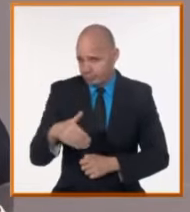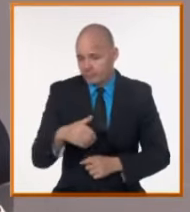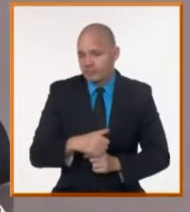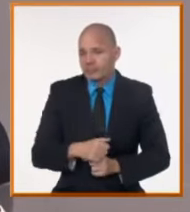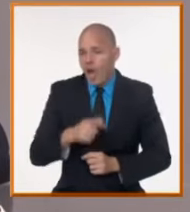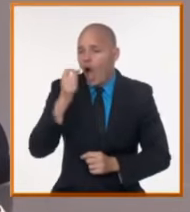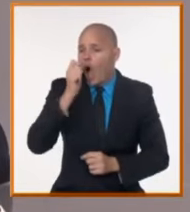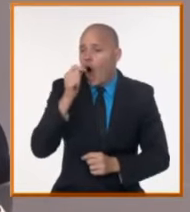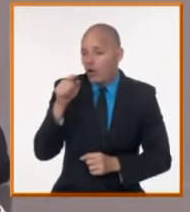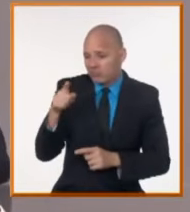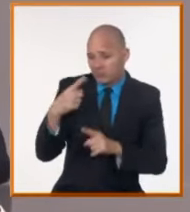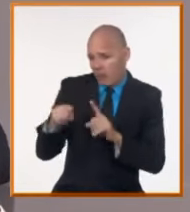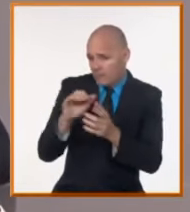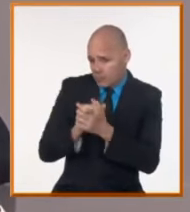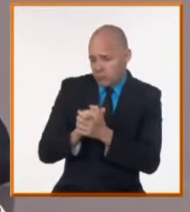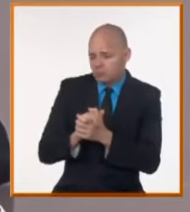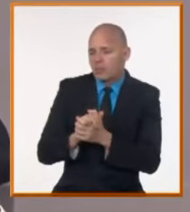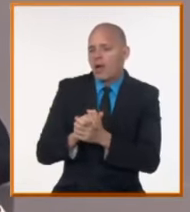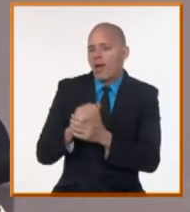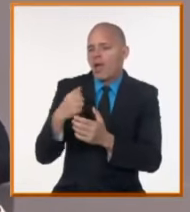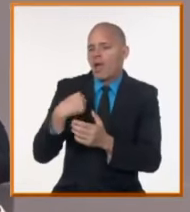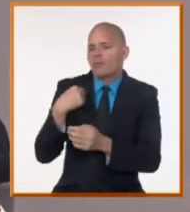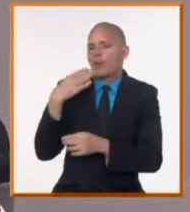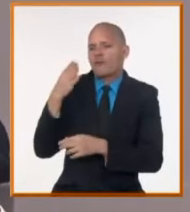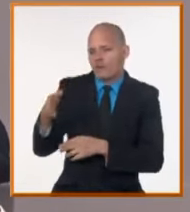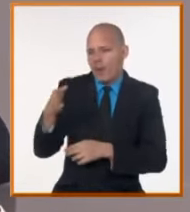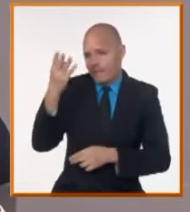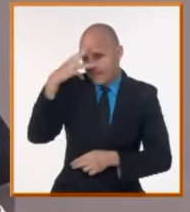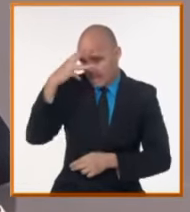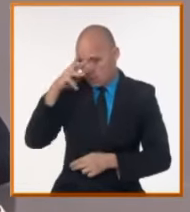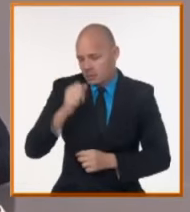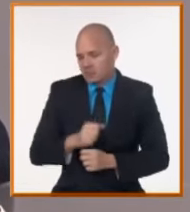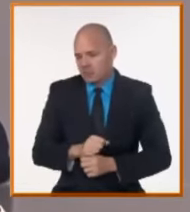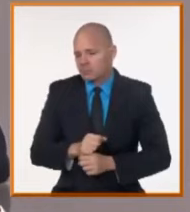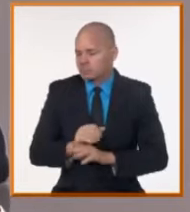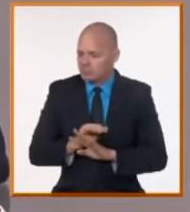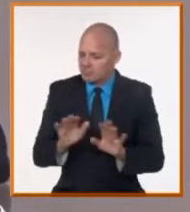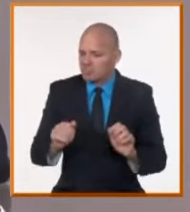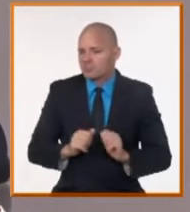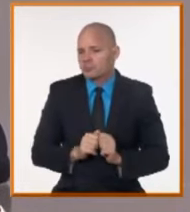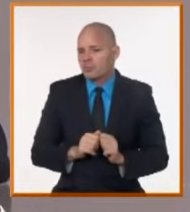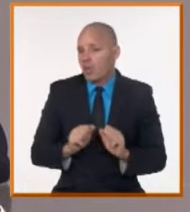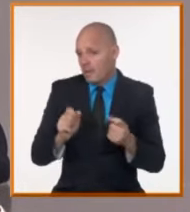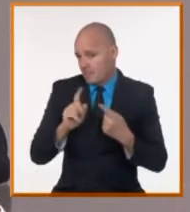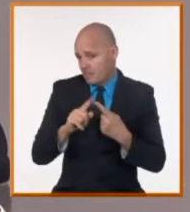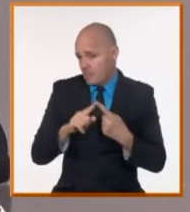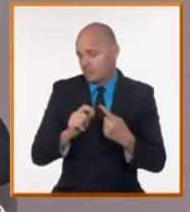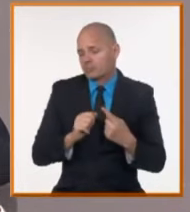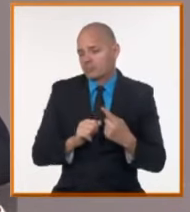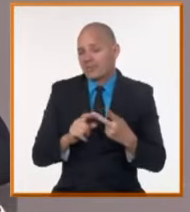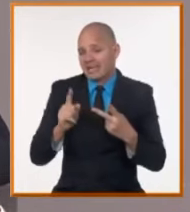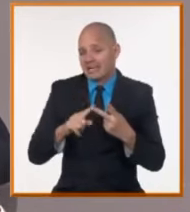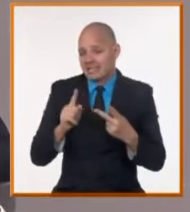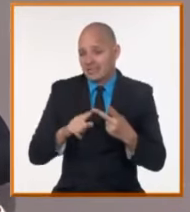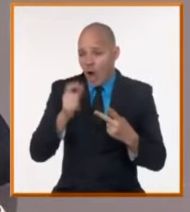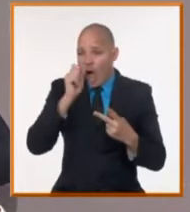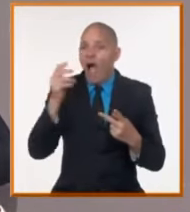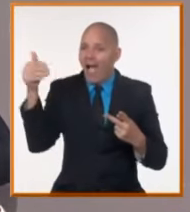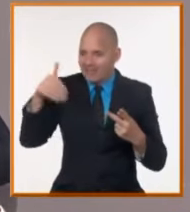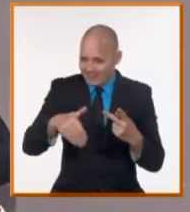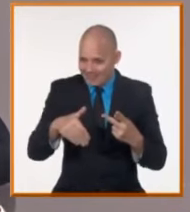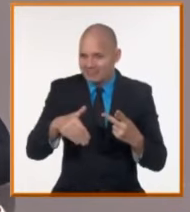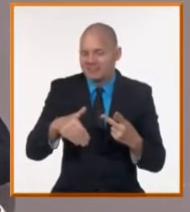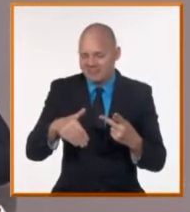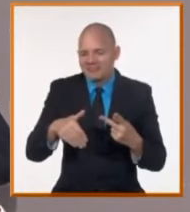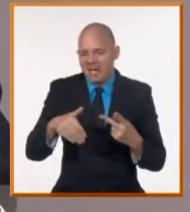mandó un mensaje desde allá, y en la segunda oportunidad Elier apenas pudo hablar. Me alegró mucho